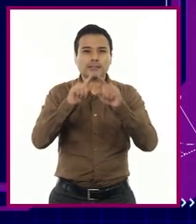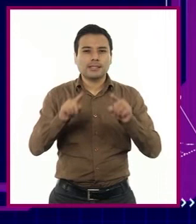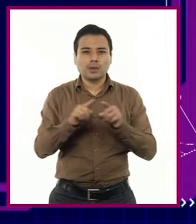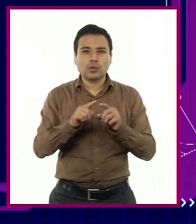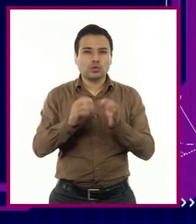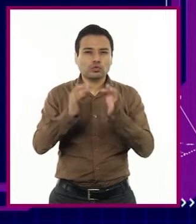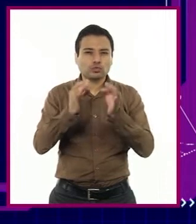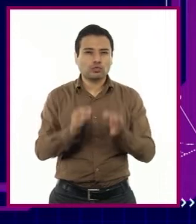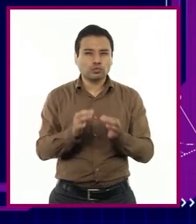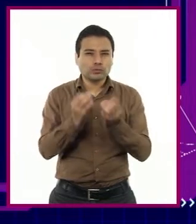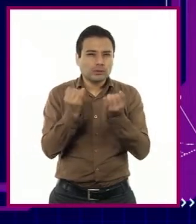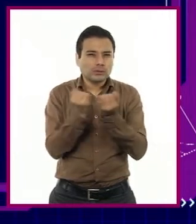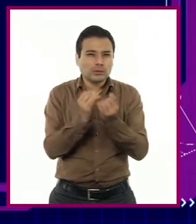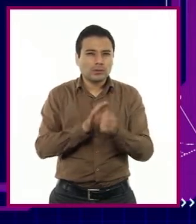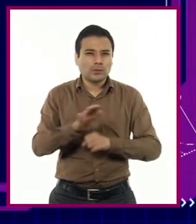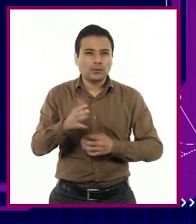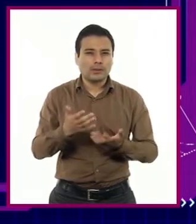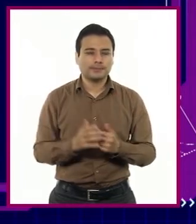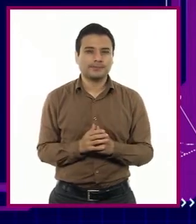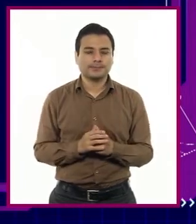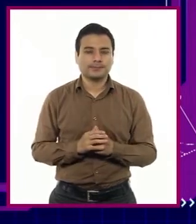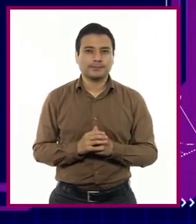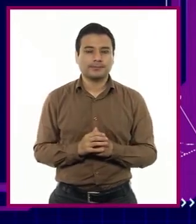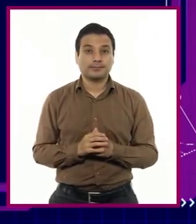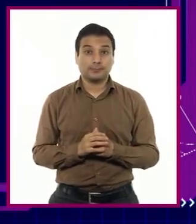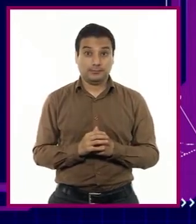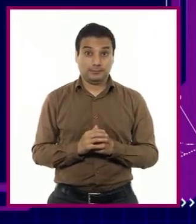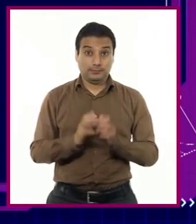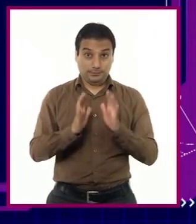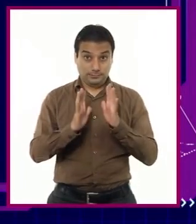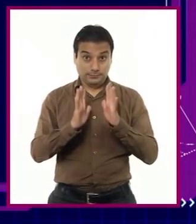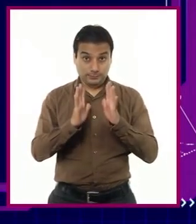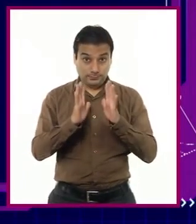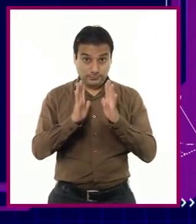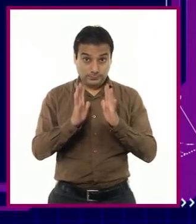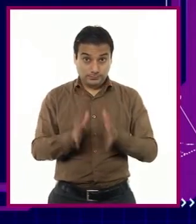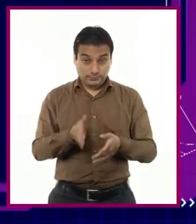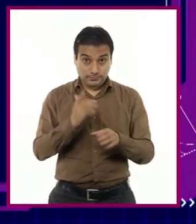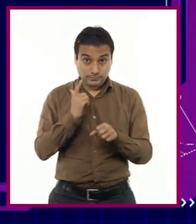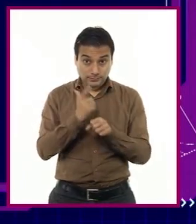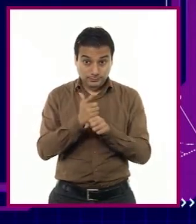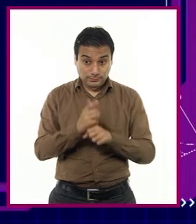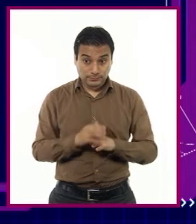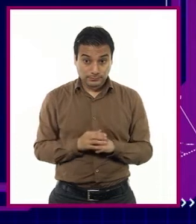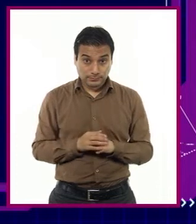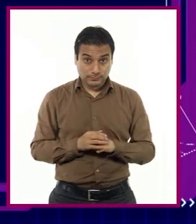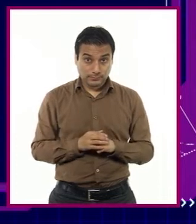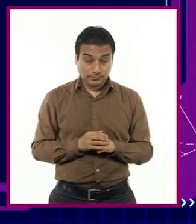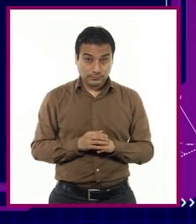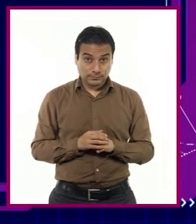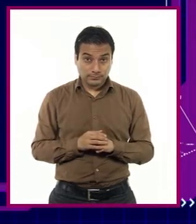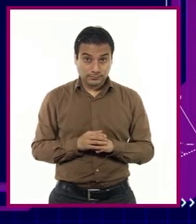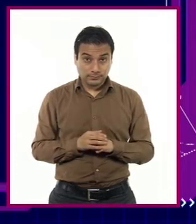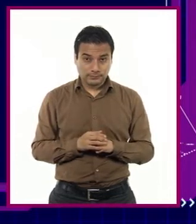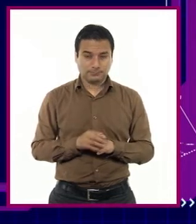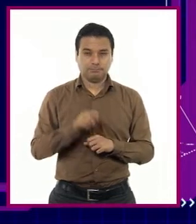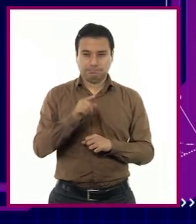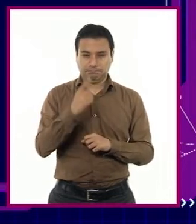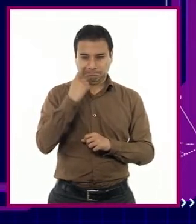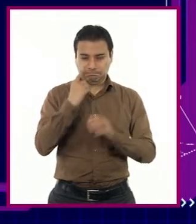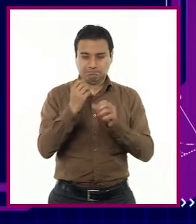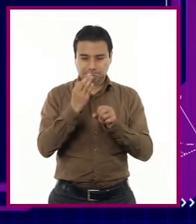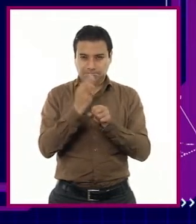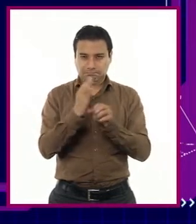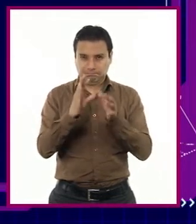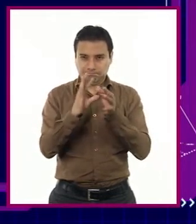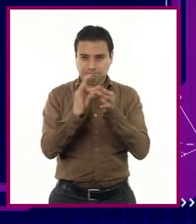congruentes? ¿Lograron identificar los triángulos que son congruentes? Comparen sus respuestas con la solución que les